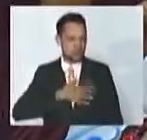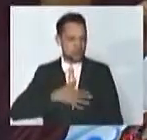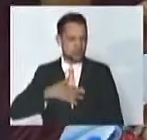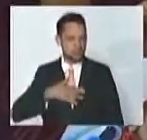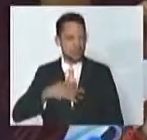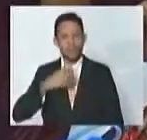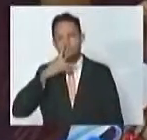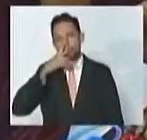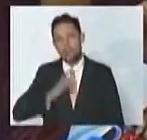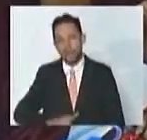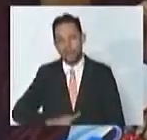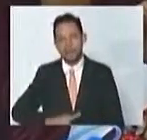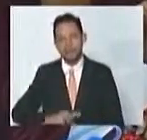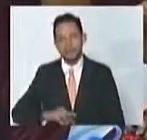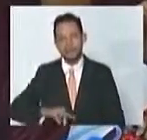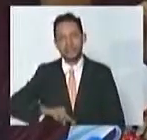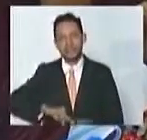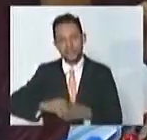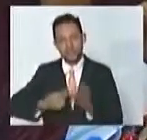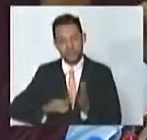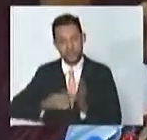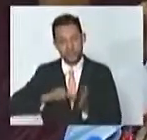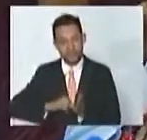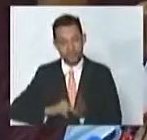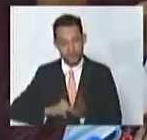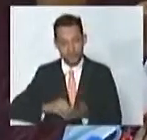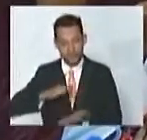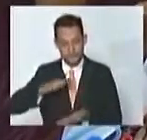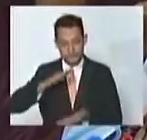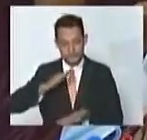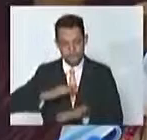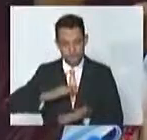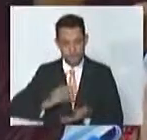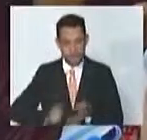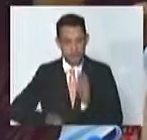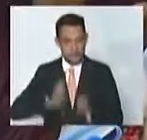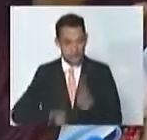como la tapita del tambor. Si ustedes le pegan y